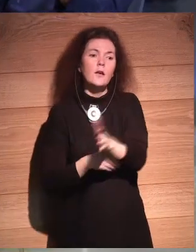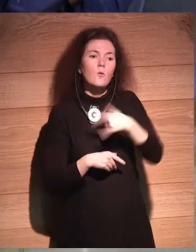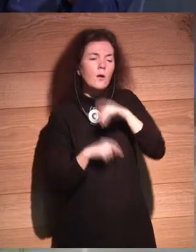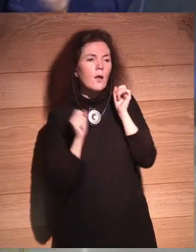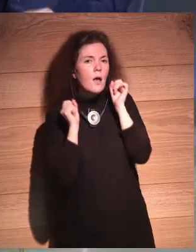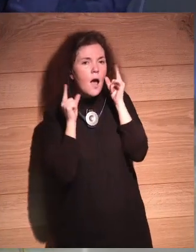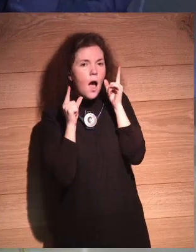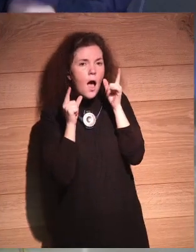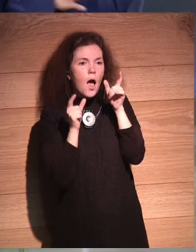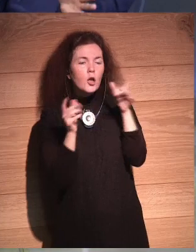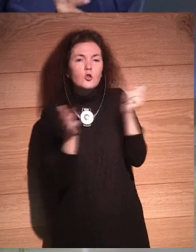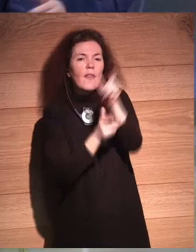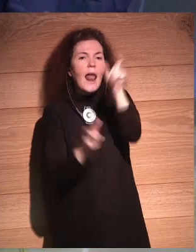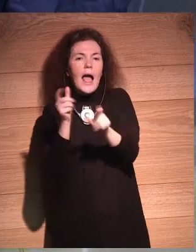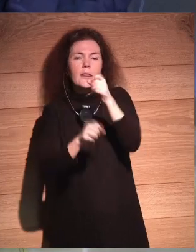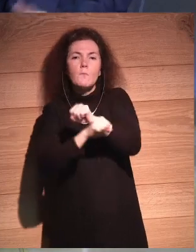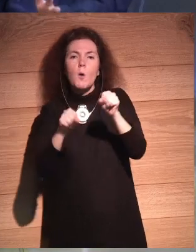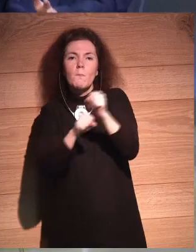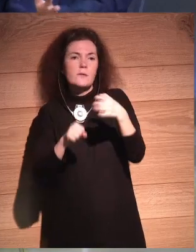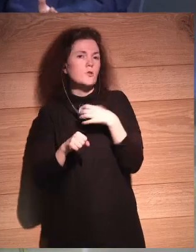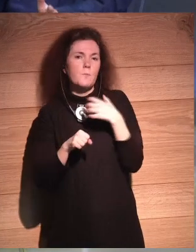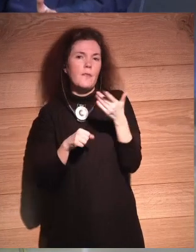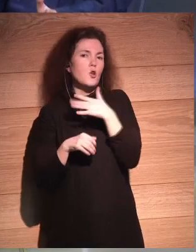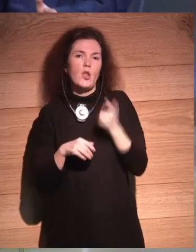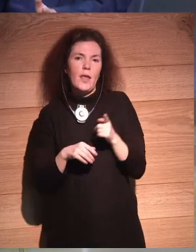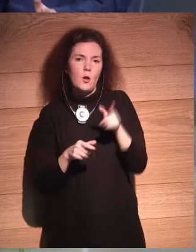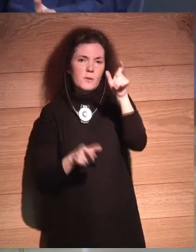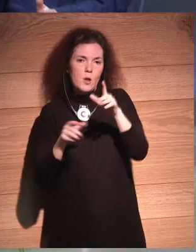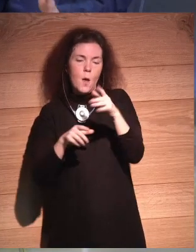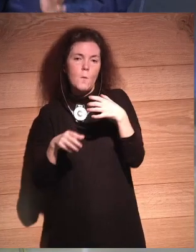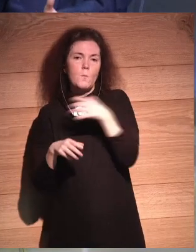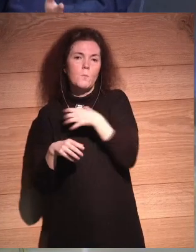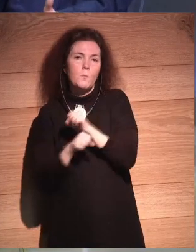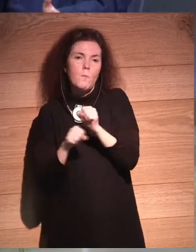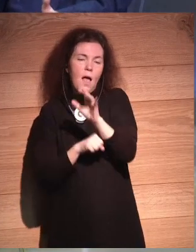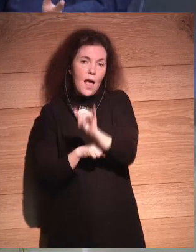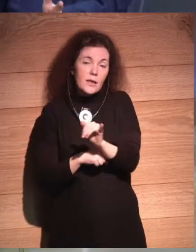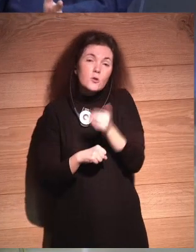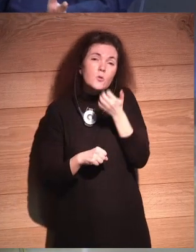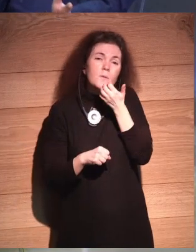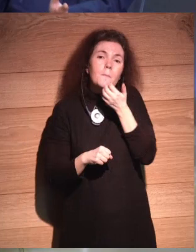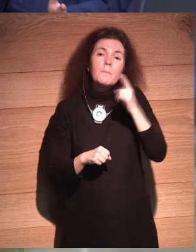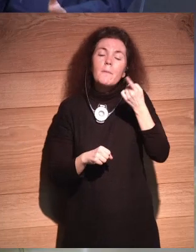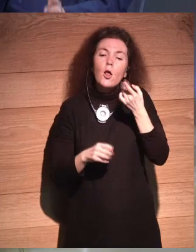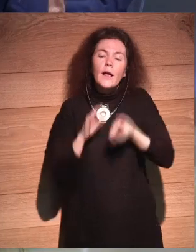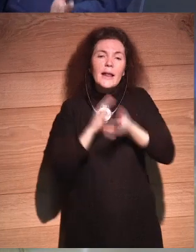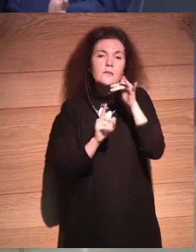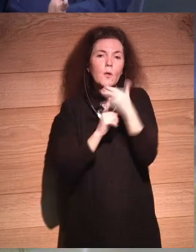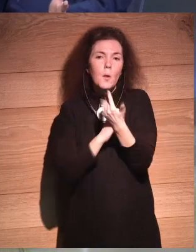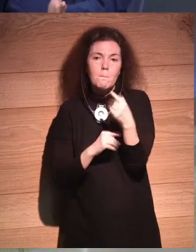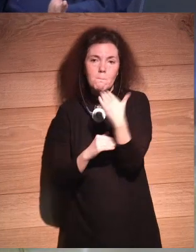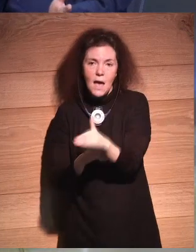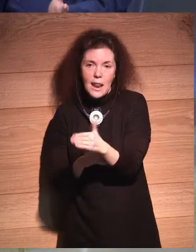que todo el mundo tuviera bombas. Entonces, si crees que las personas tienen que ver las cosas malas primero, sí,